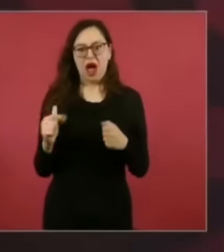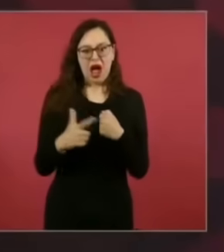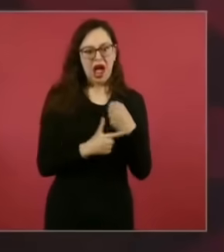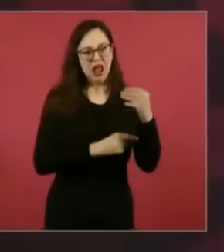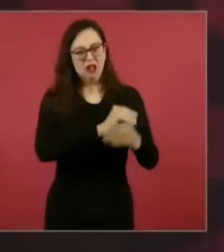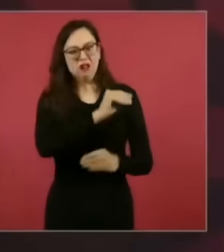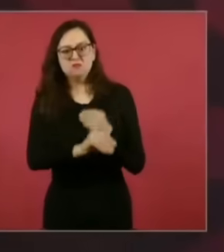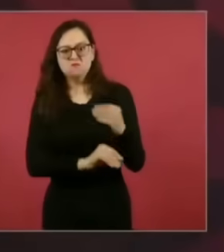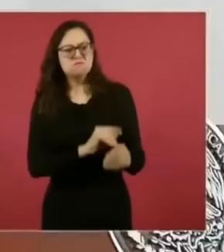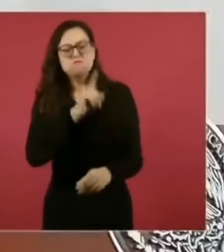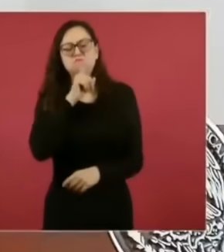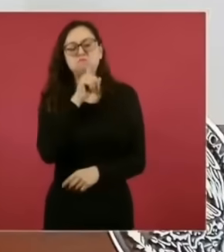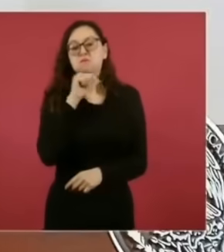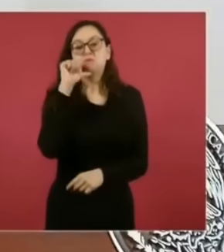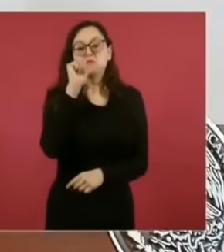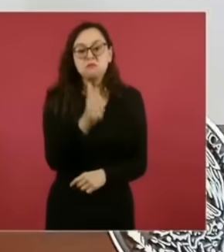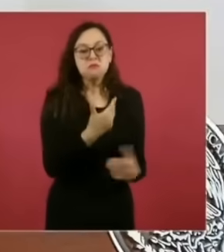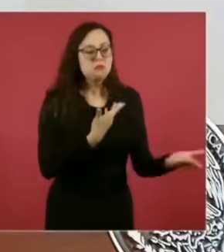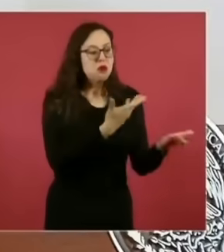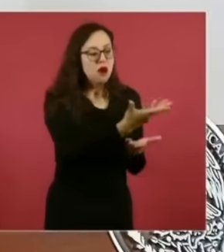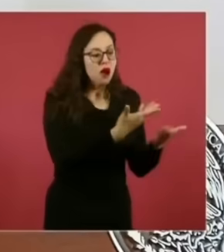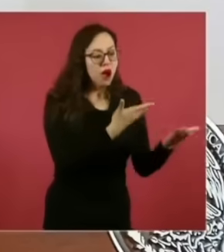pleito.